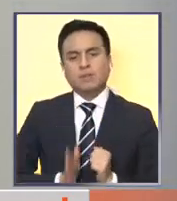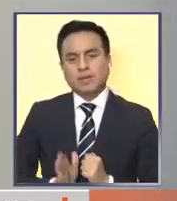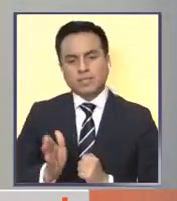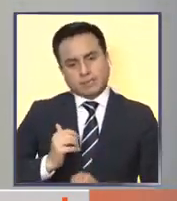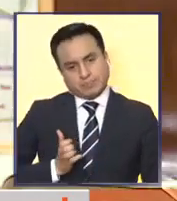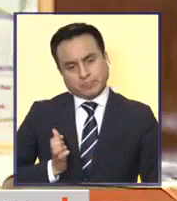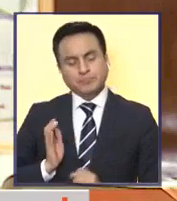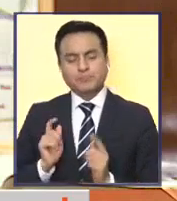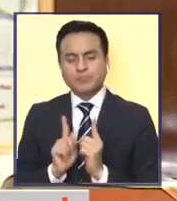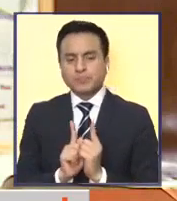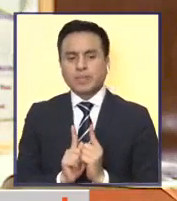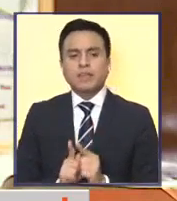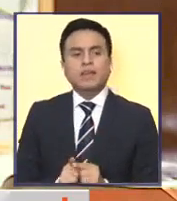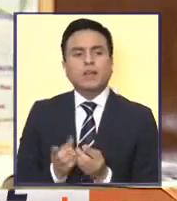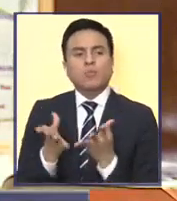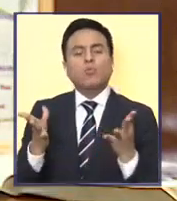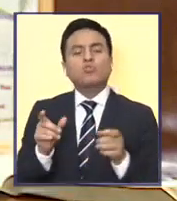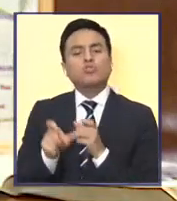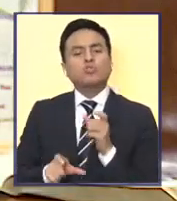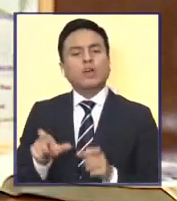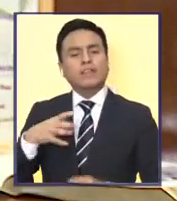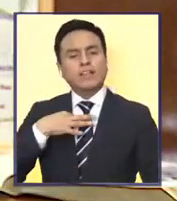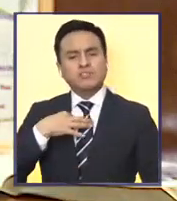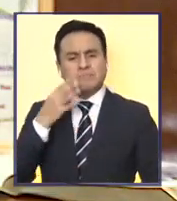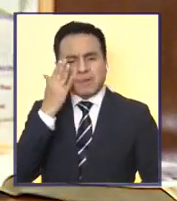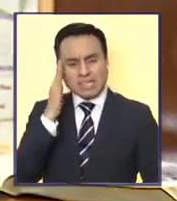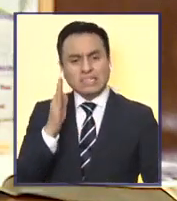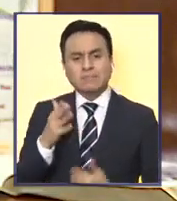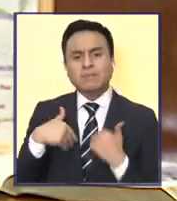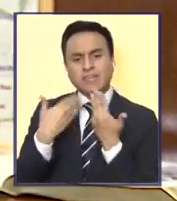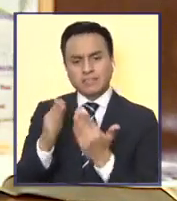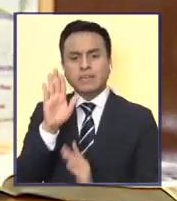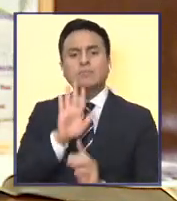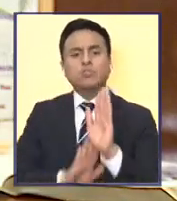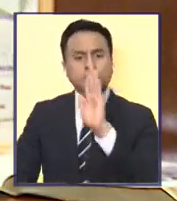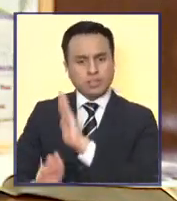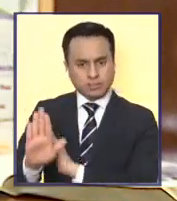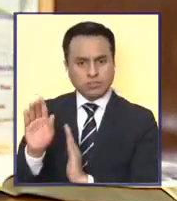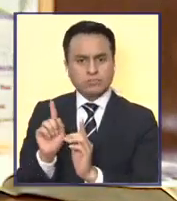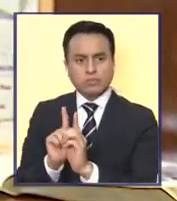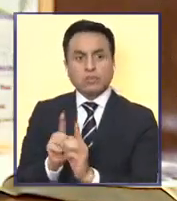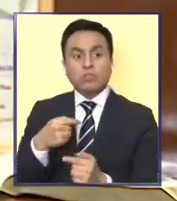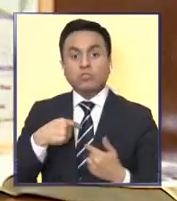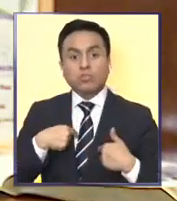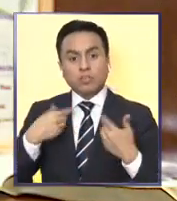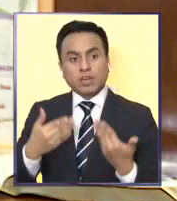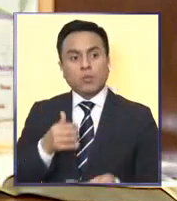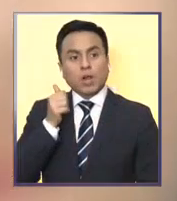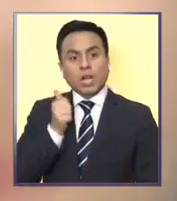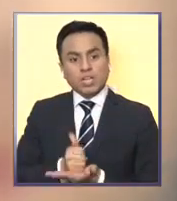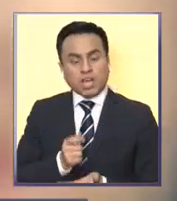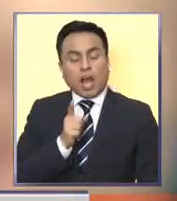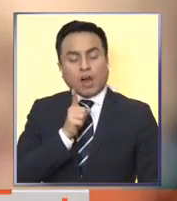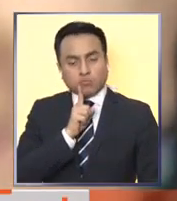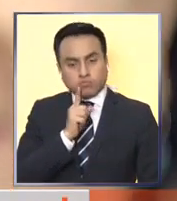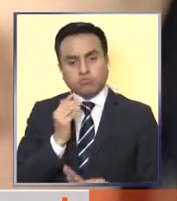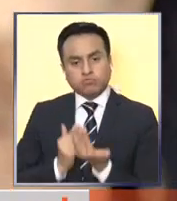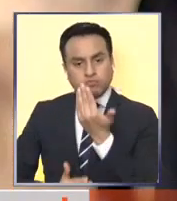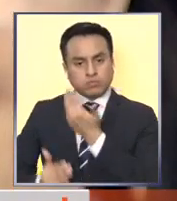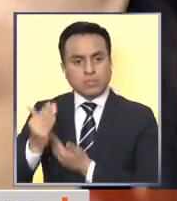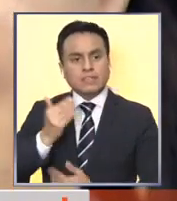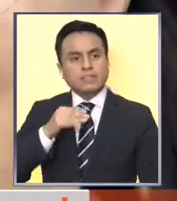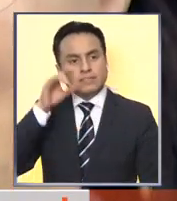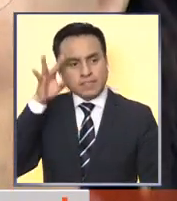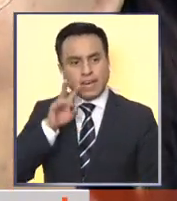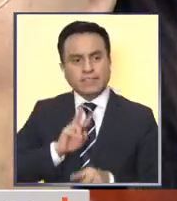Sin lugar a duda, muchos ciudadanos que lo pasan mal merecen una protección. Yo hoy día como alcaldesa lo tengo. Sé que puedo